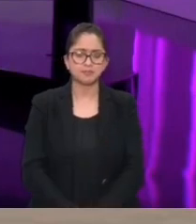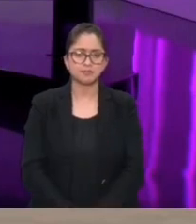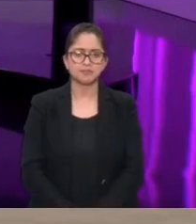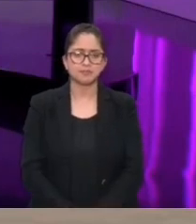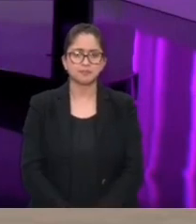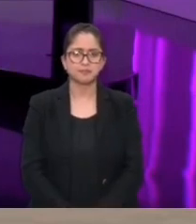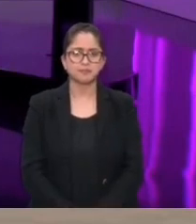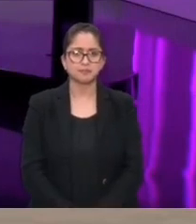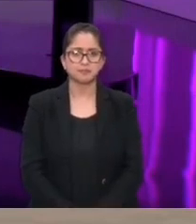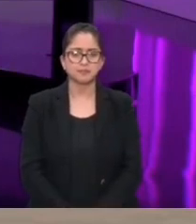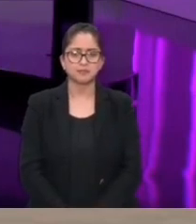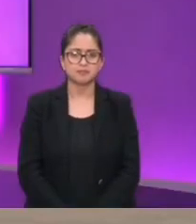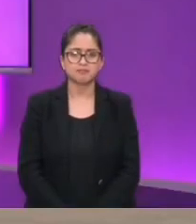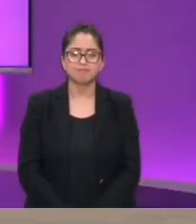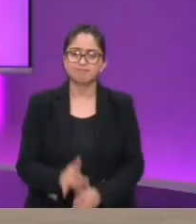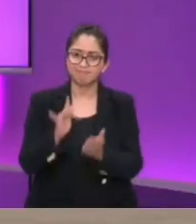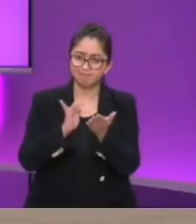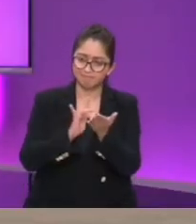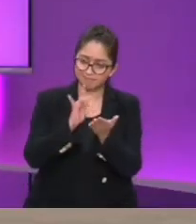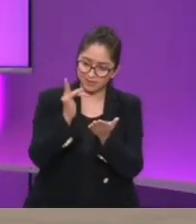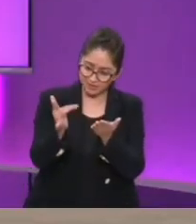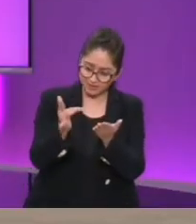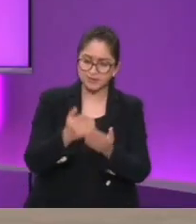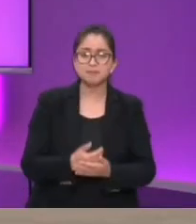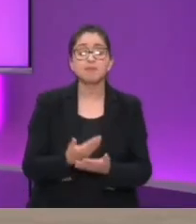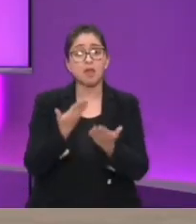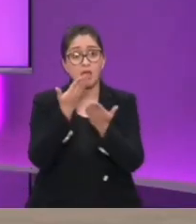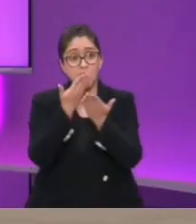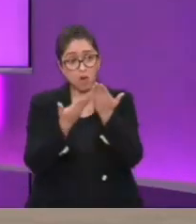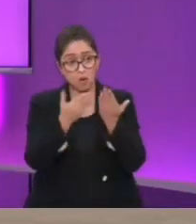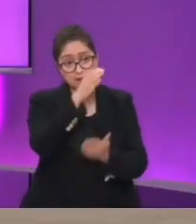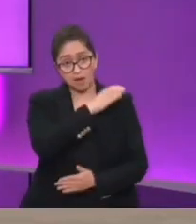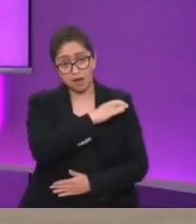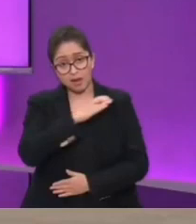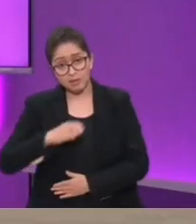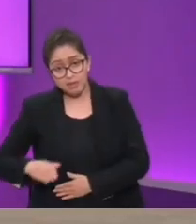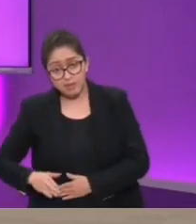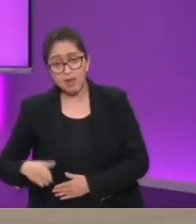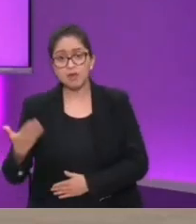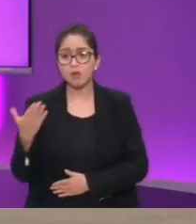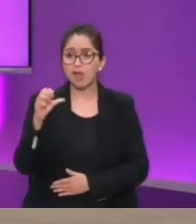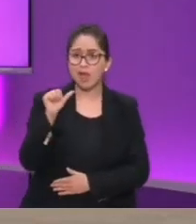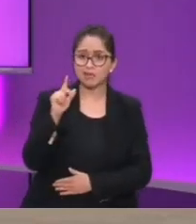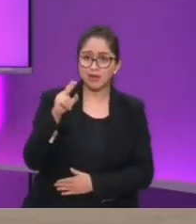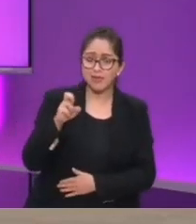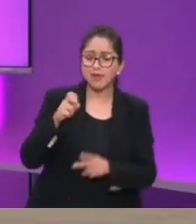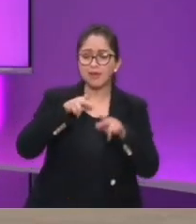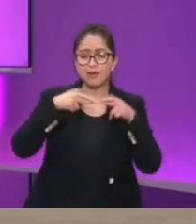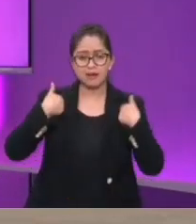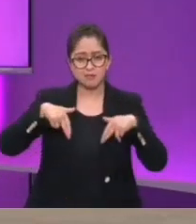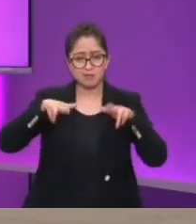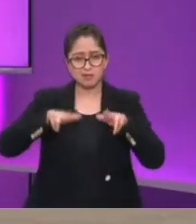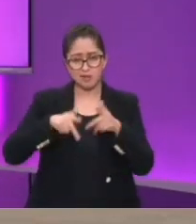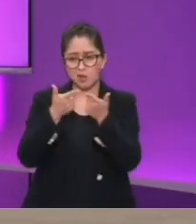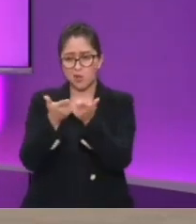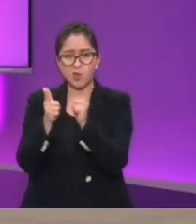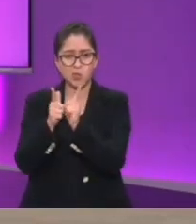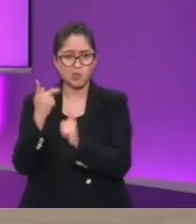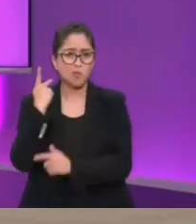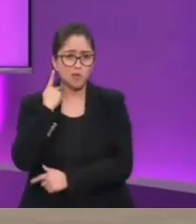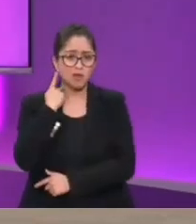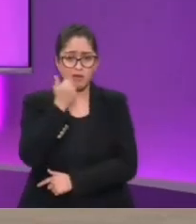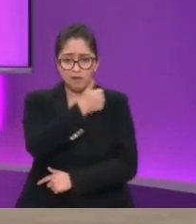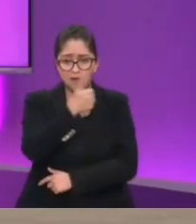Muchas gracias. Les recordamos a los candidatos, aspirantes y representantes de los partidos que hay